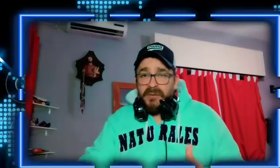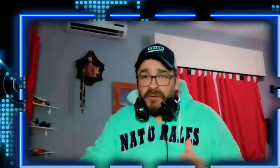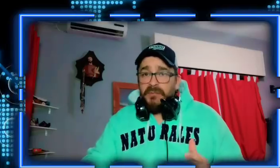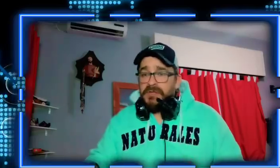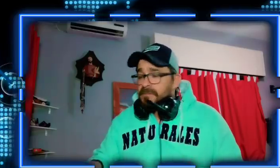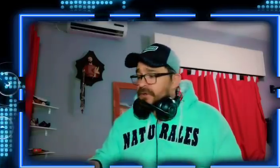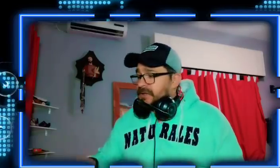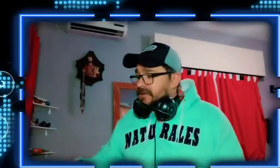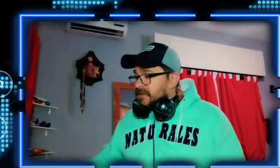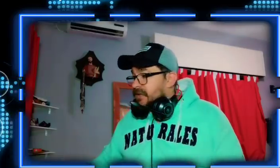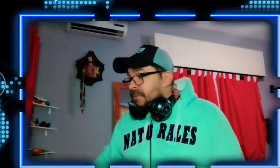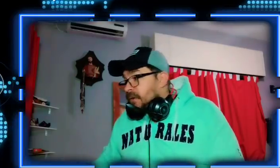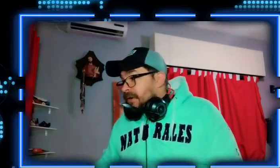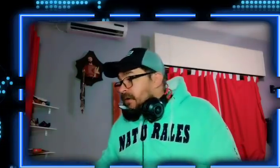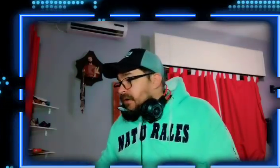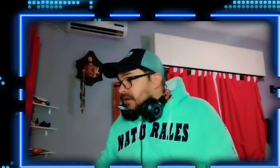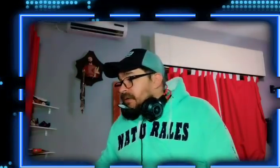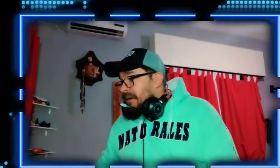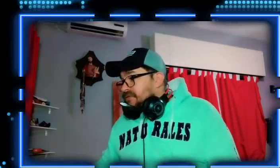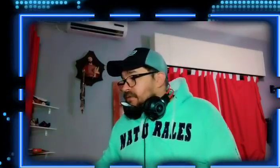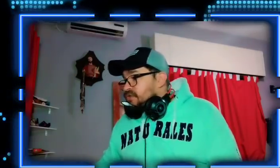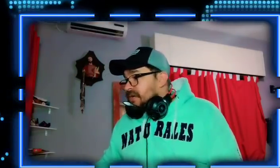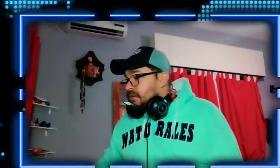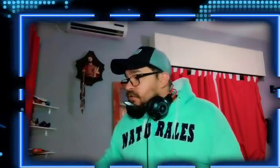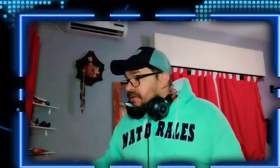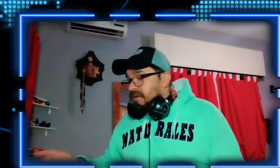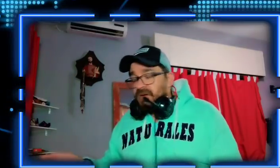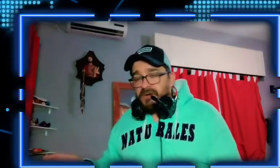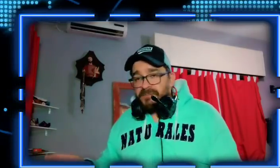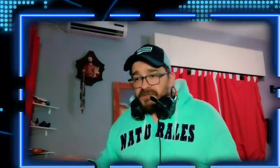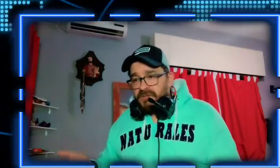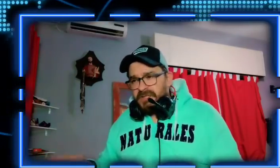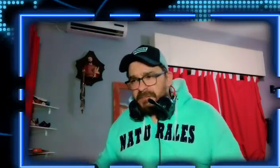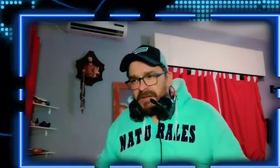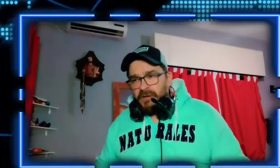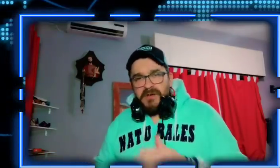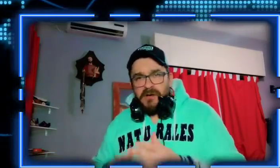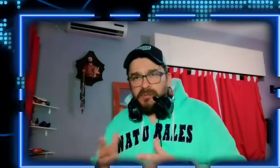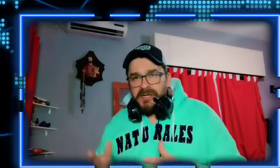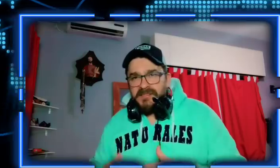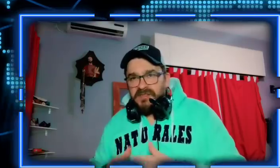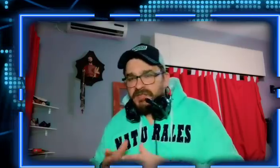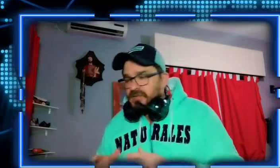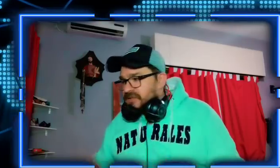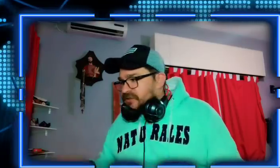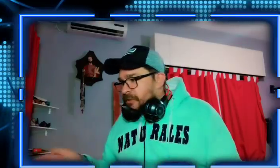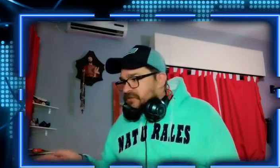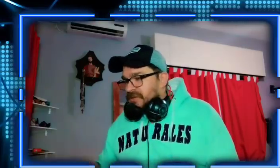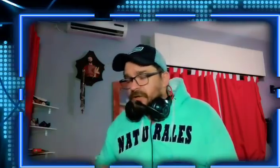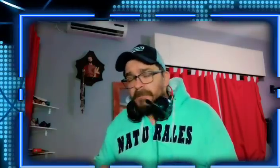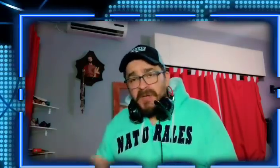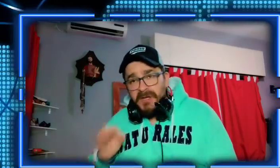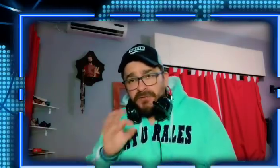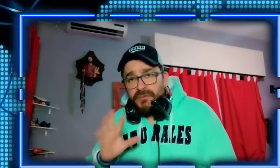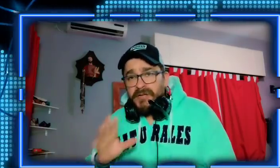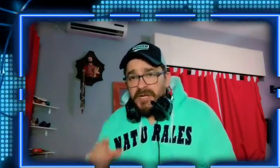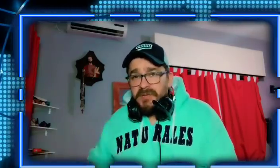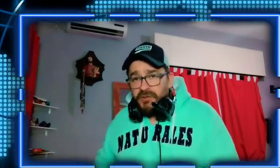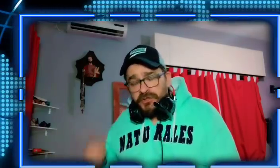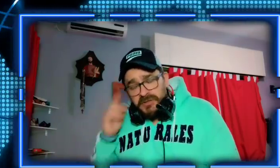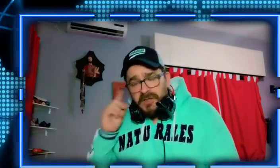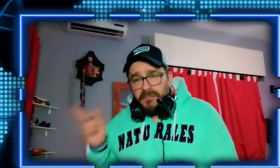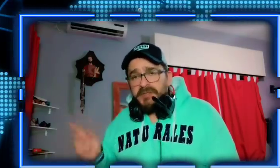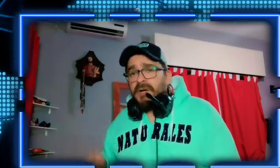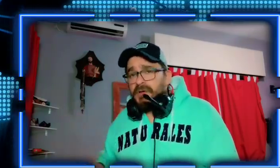hablar. Es una boludez muy importante, ¿no? Pero bueno, vamos a escuchar un video sobre el tema de los medios de comunicación y todo eso de López Obrador.